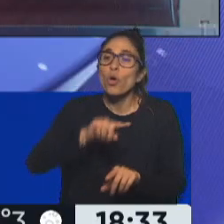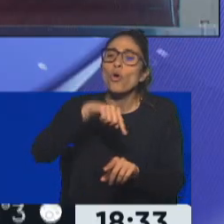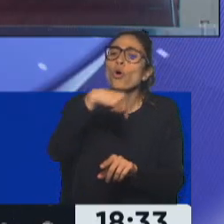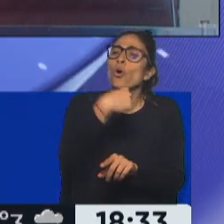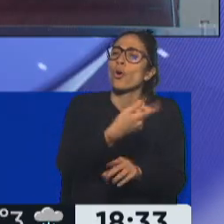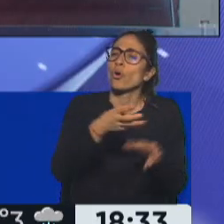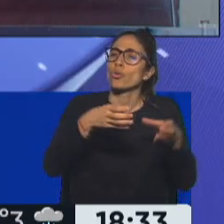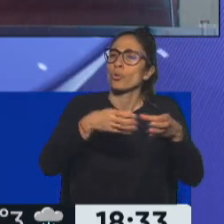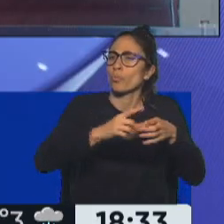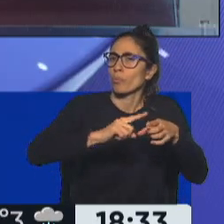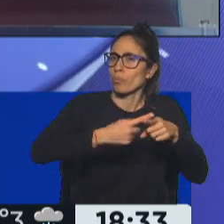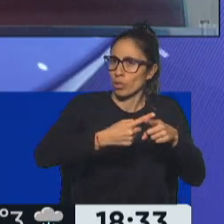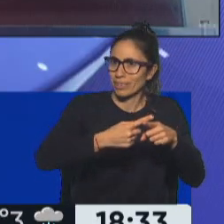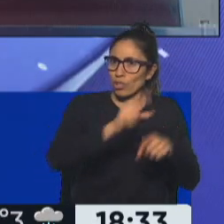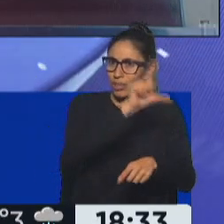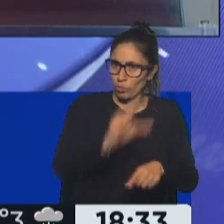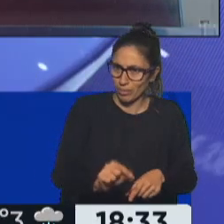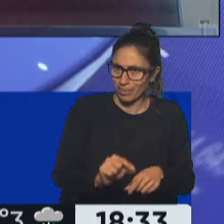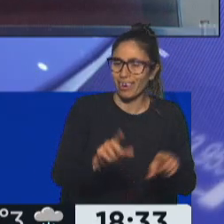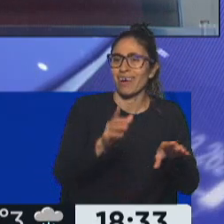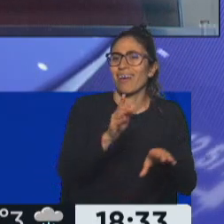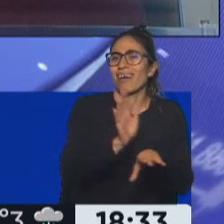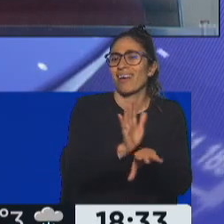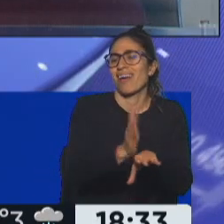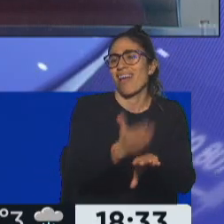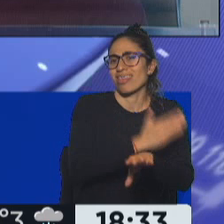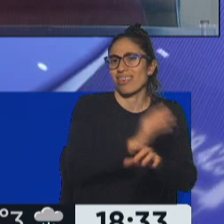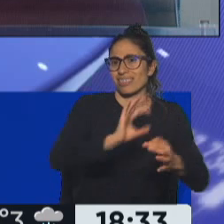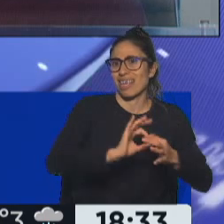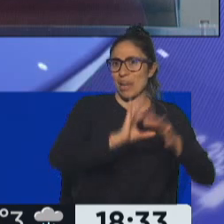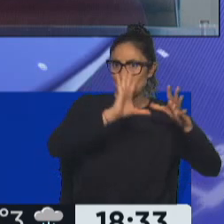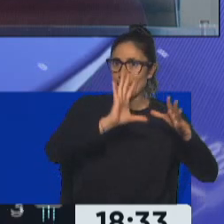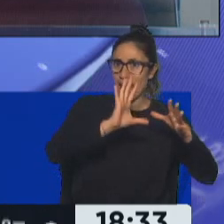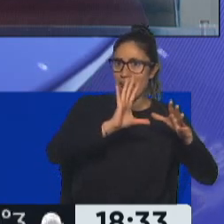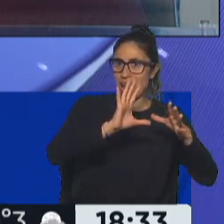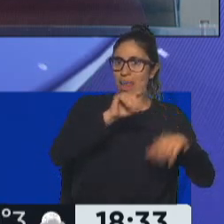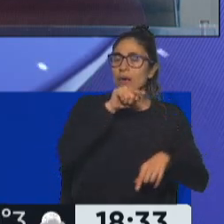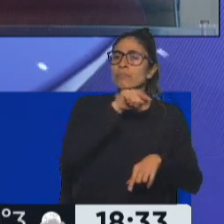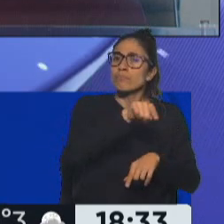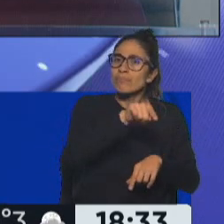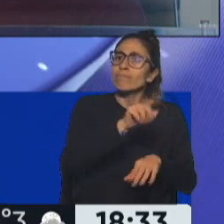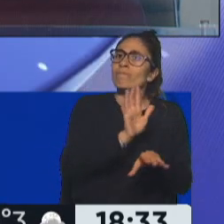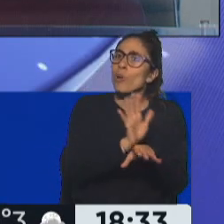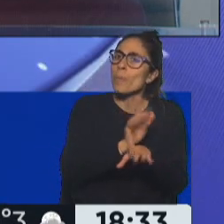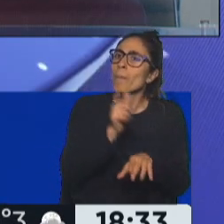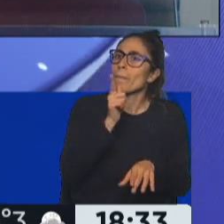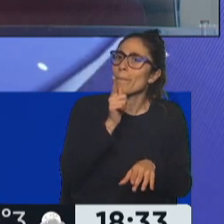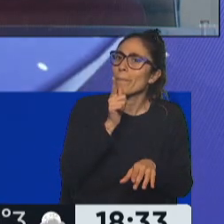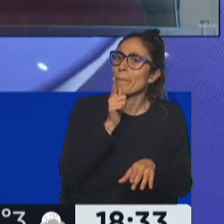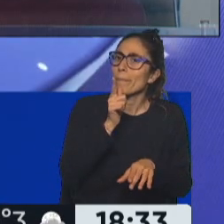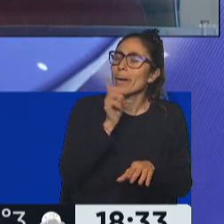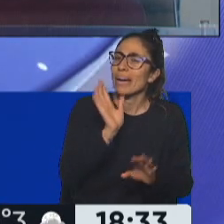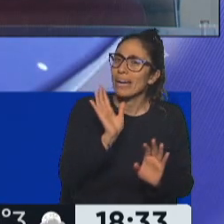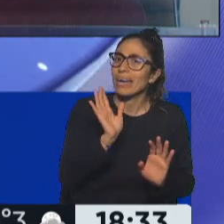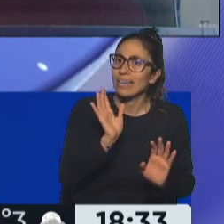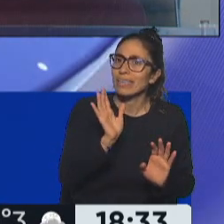son los conservadores liberales, antiguos gaullistas, que, digamos, van a hacer una elección muy,